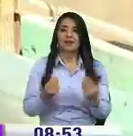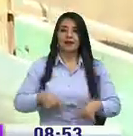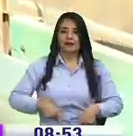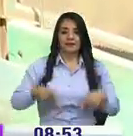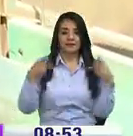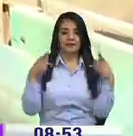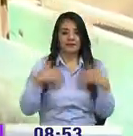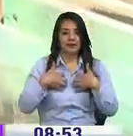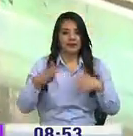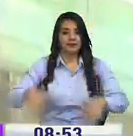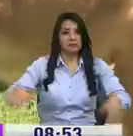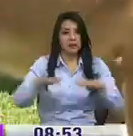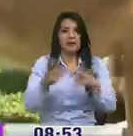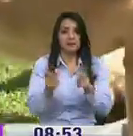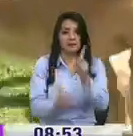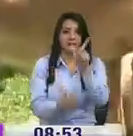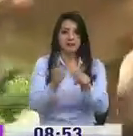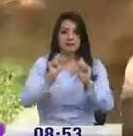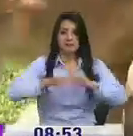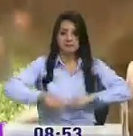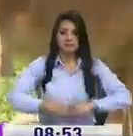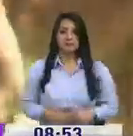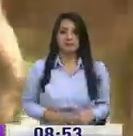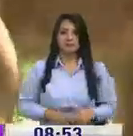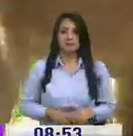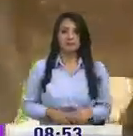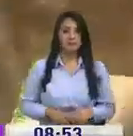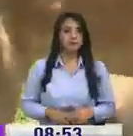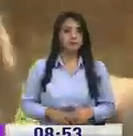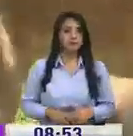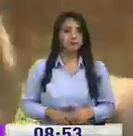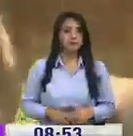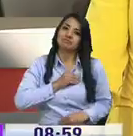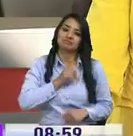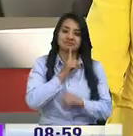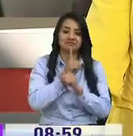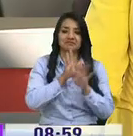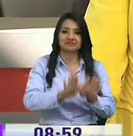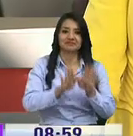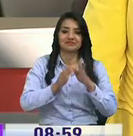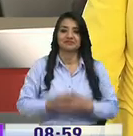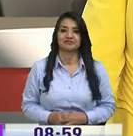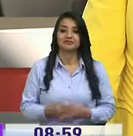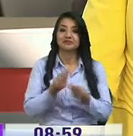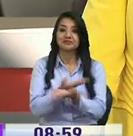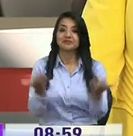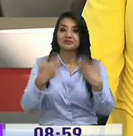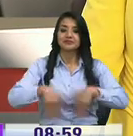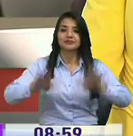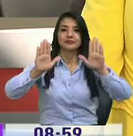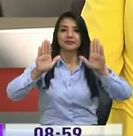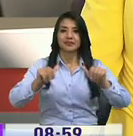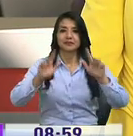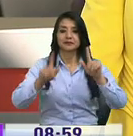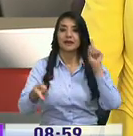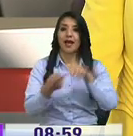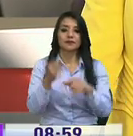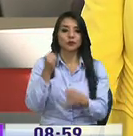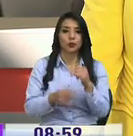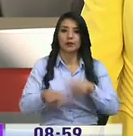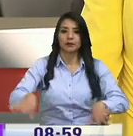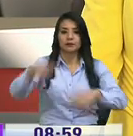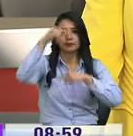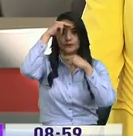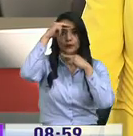los habitantes, informó Patricia Aldaz. Con esta información nos despedimos, pues hemos llegado ya al final de nuestro noticiero.